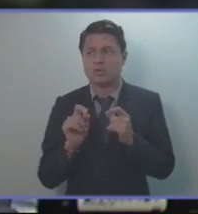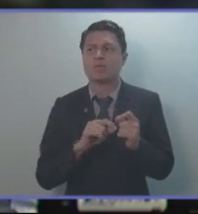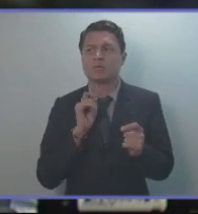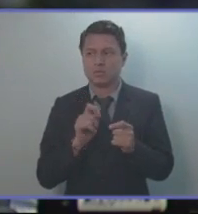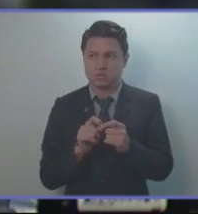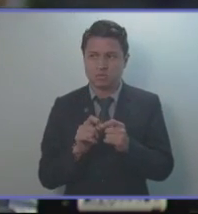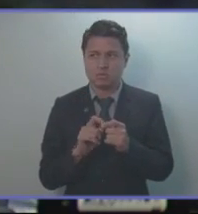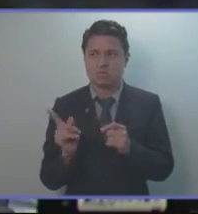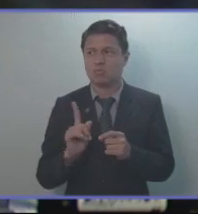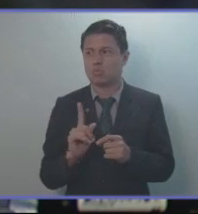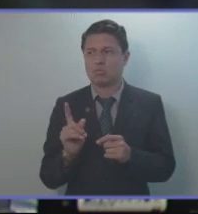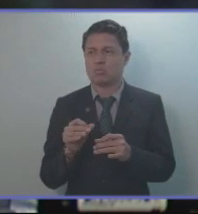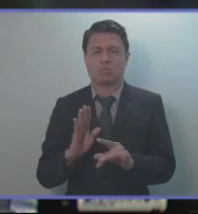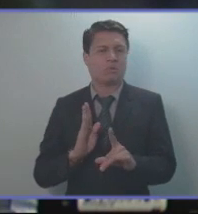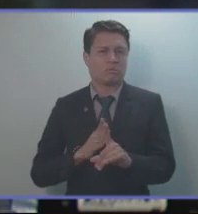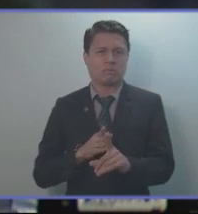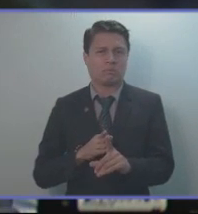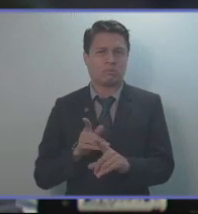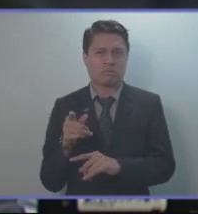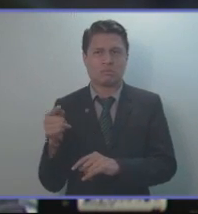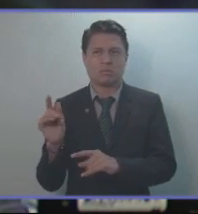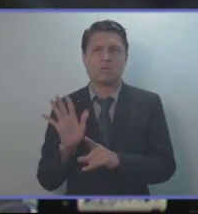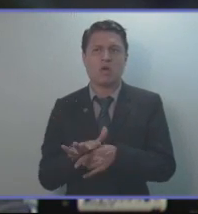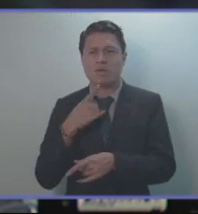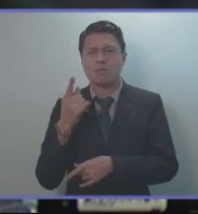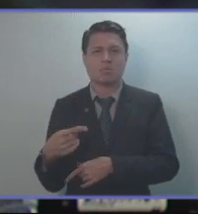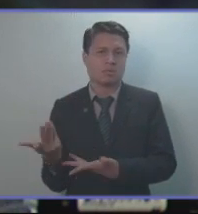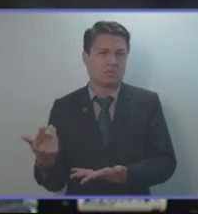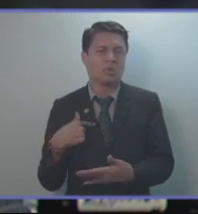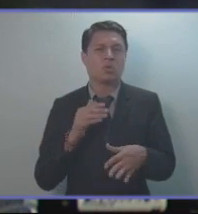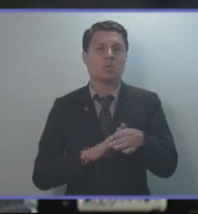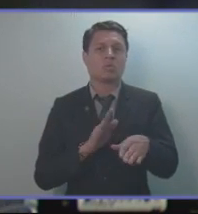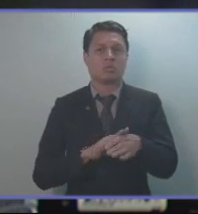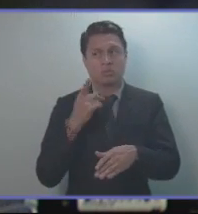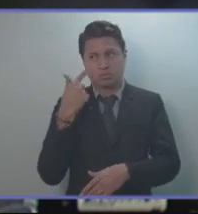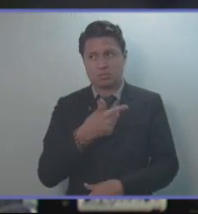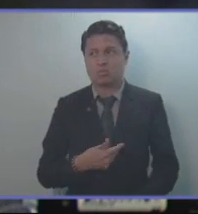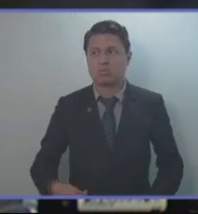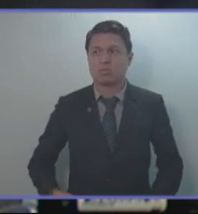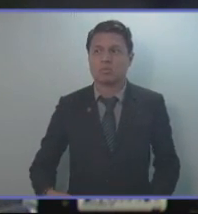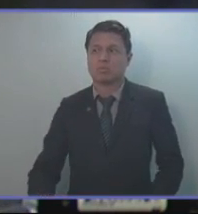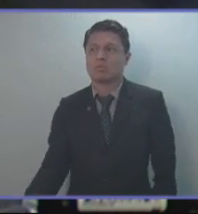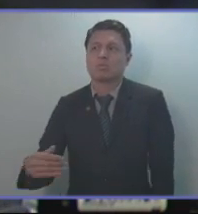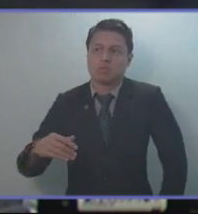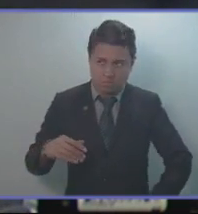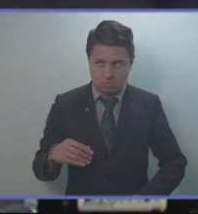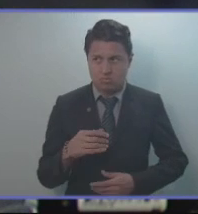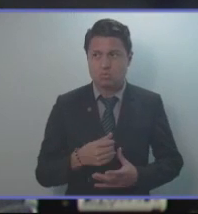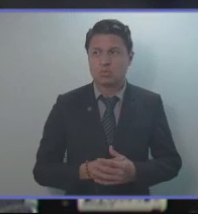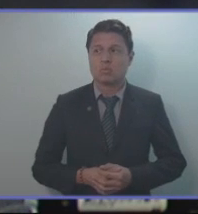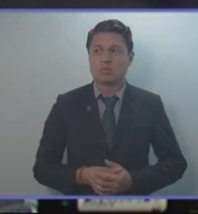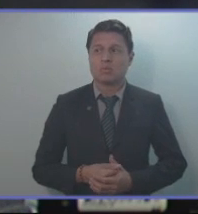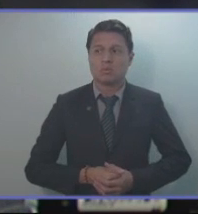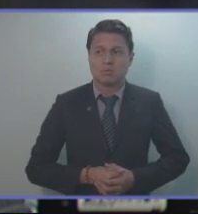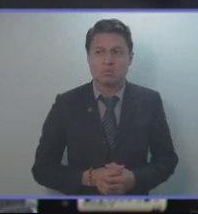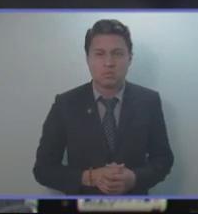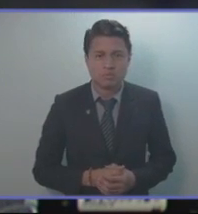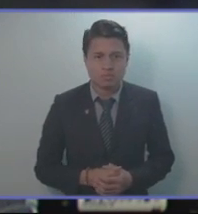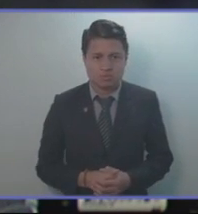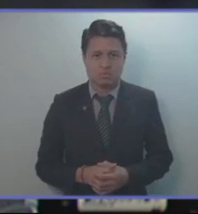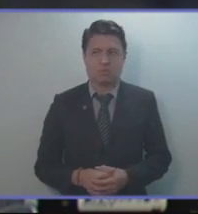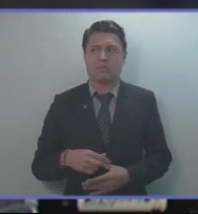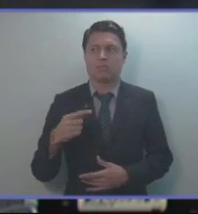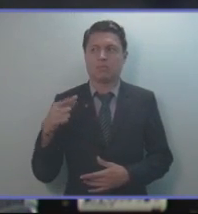definitivamente no son vinculantes. Entonces yo le hago un llamado al señor presidente de la República, que es y ha